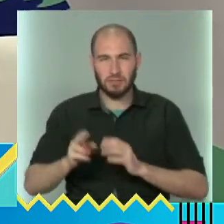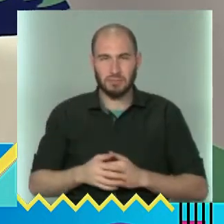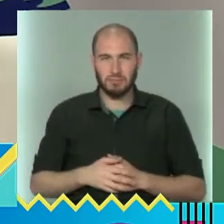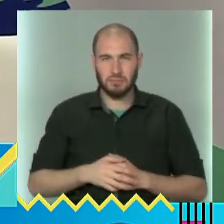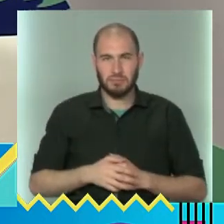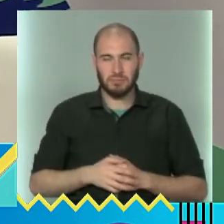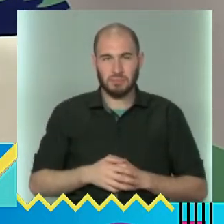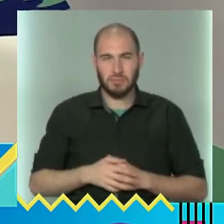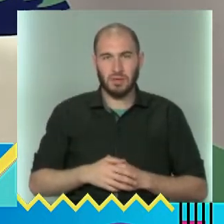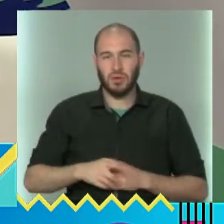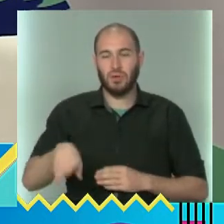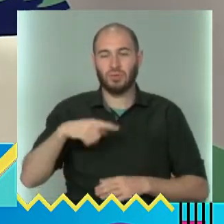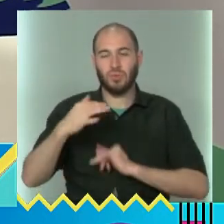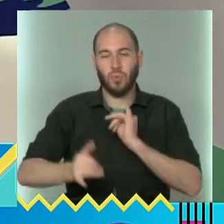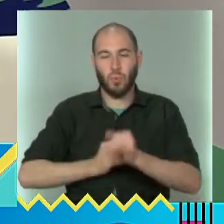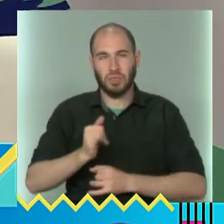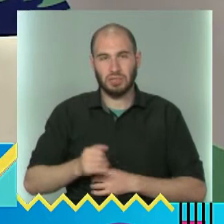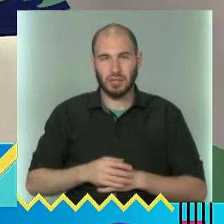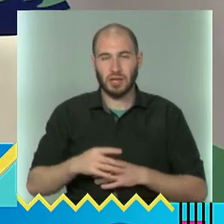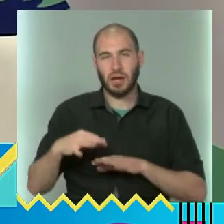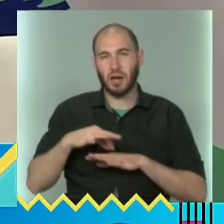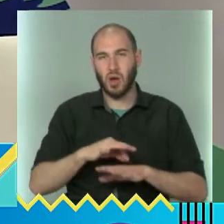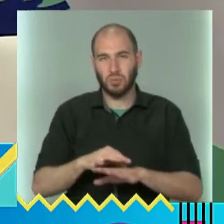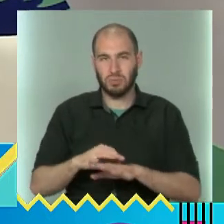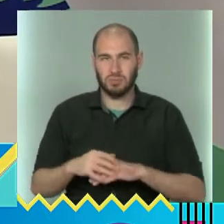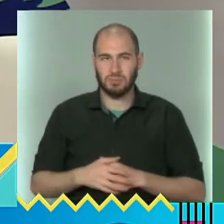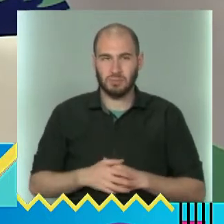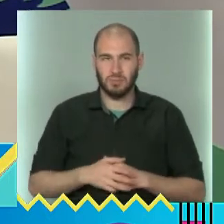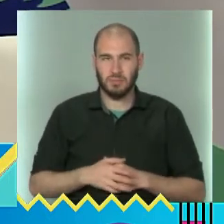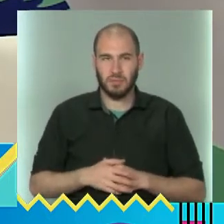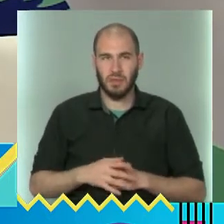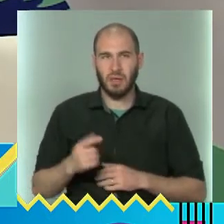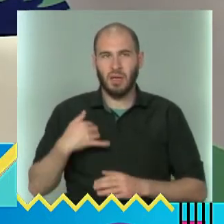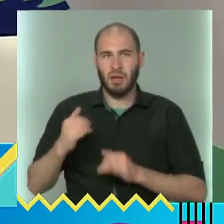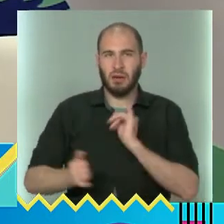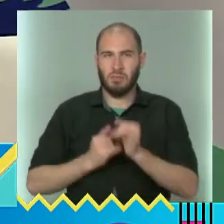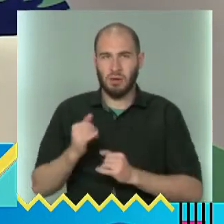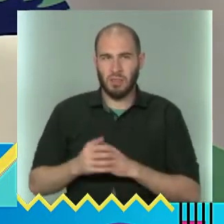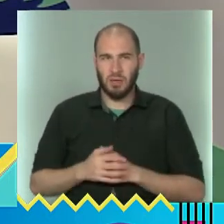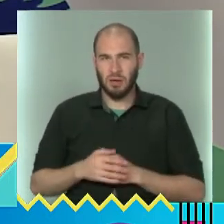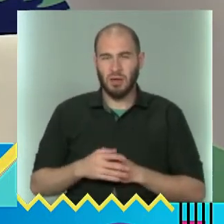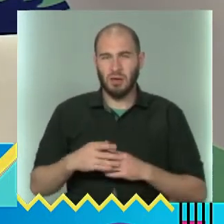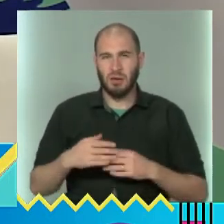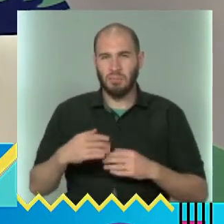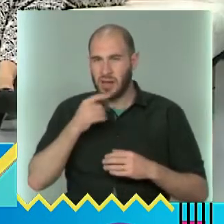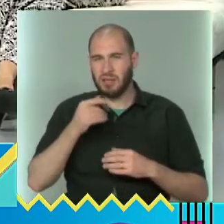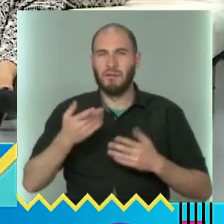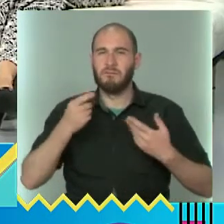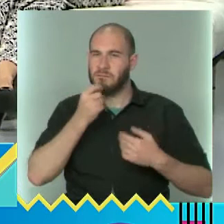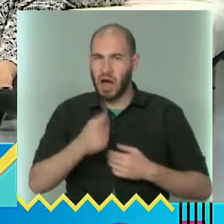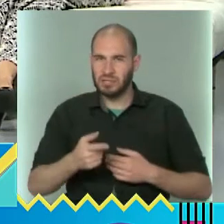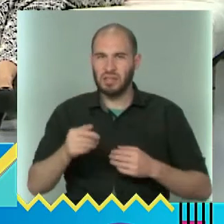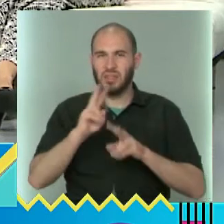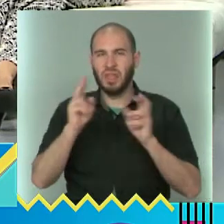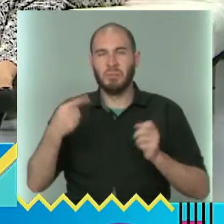Entonces, si nosotros habláramos de coaching y yo te tuviera que decir en castellano liso de